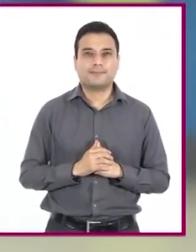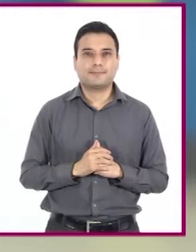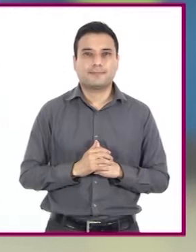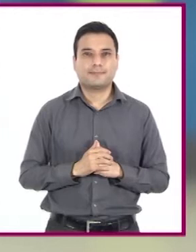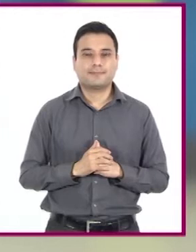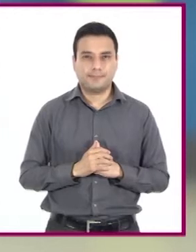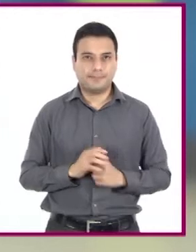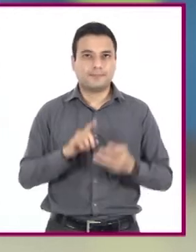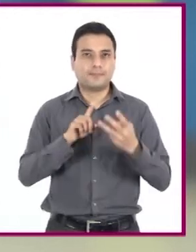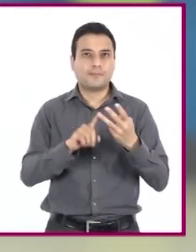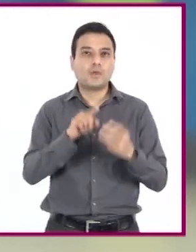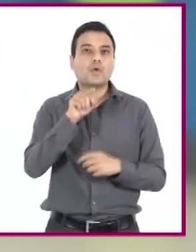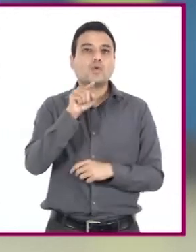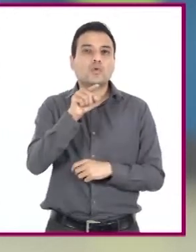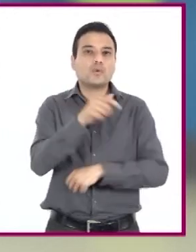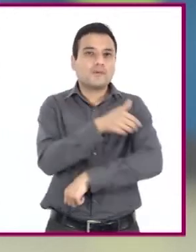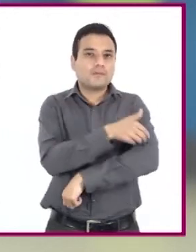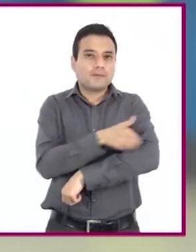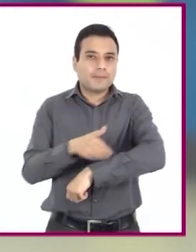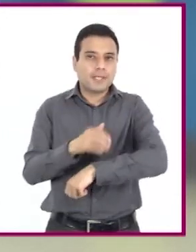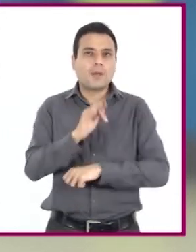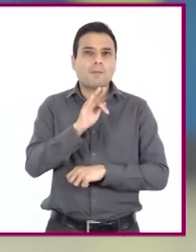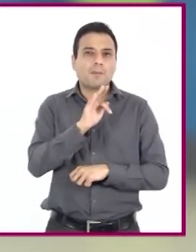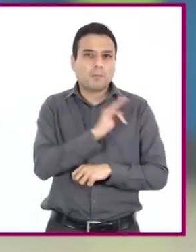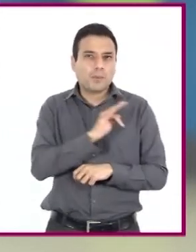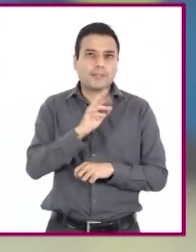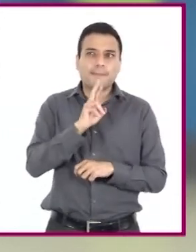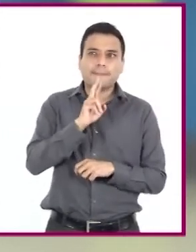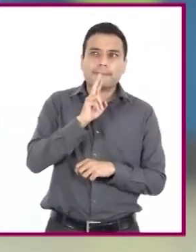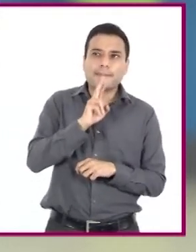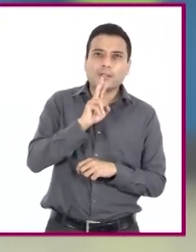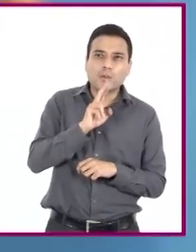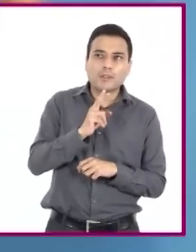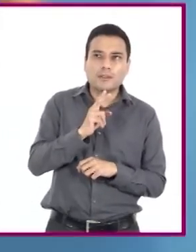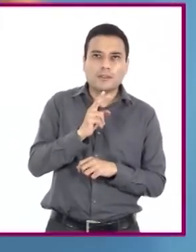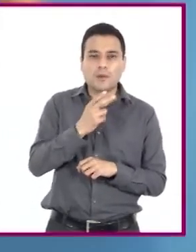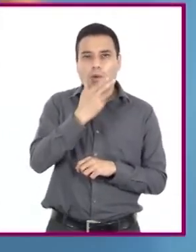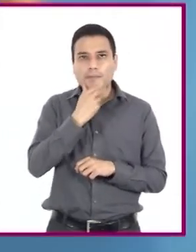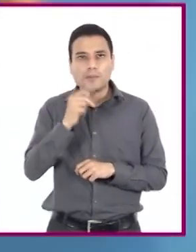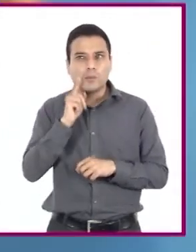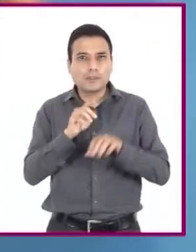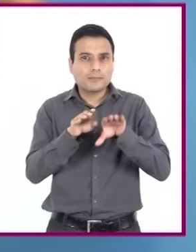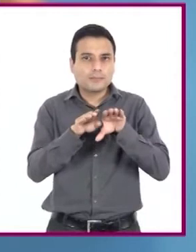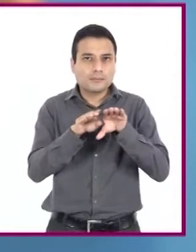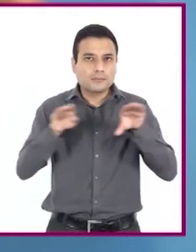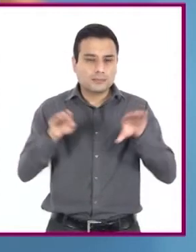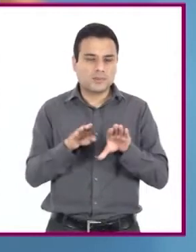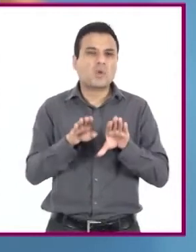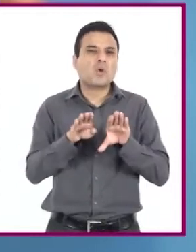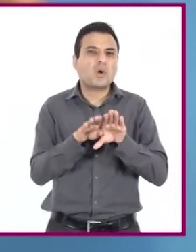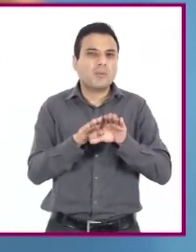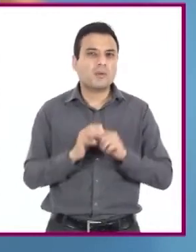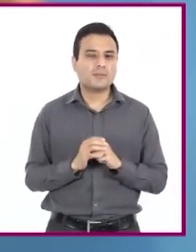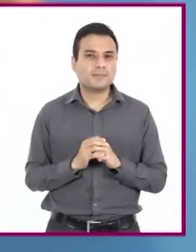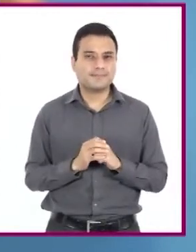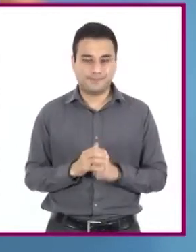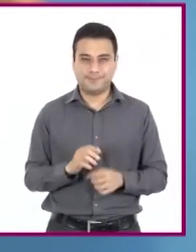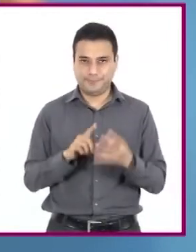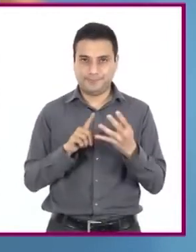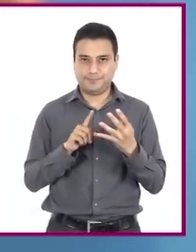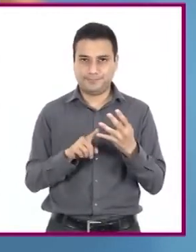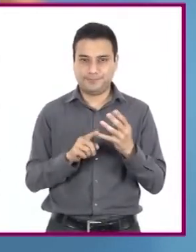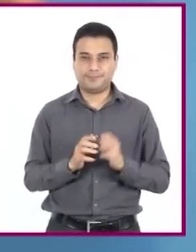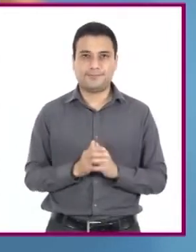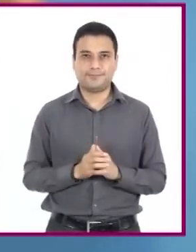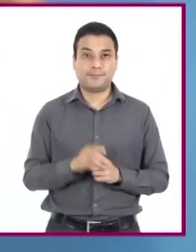mejorar en su familia para tener igualdad de género? ¿Qué tan importante es para ustedes